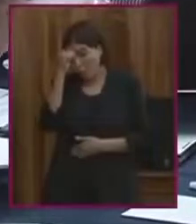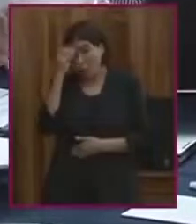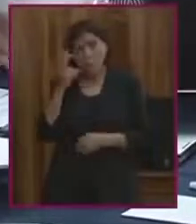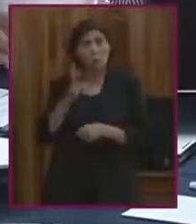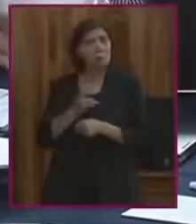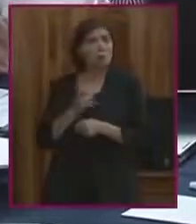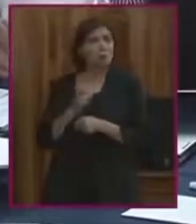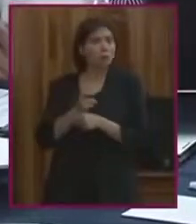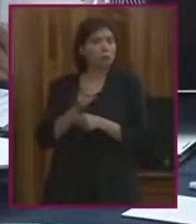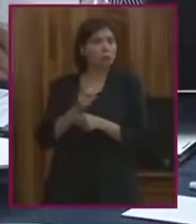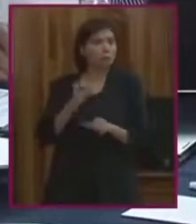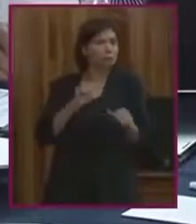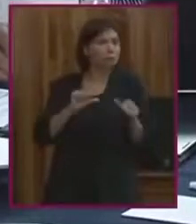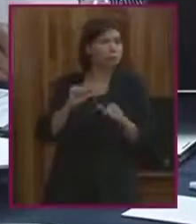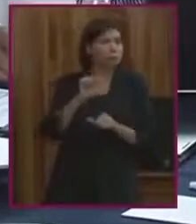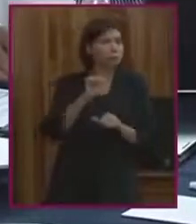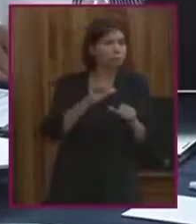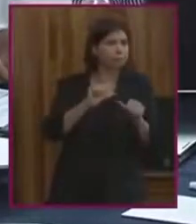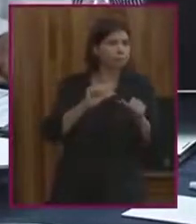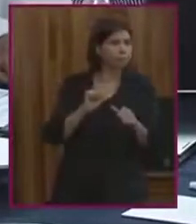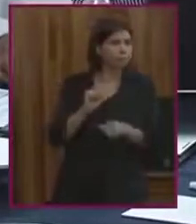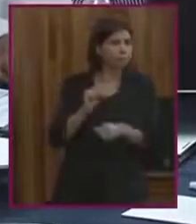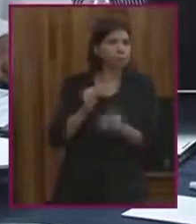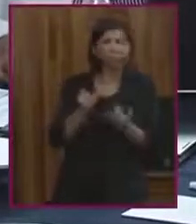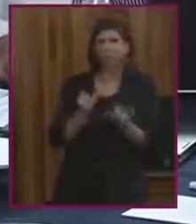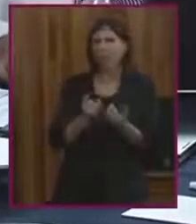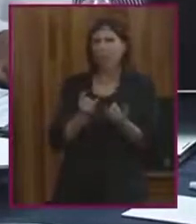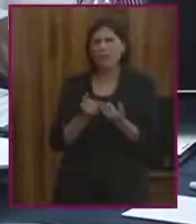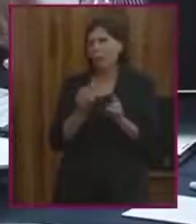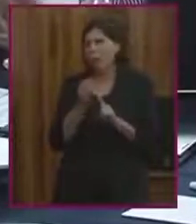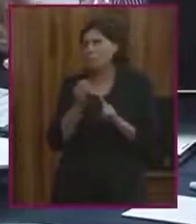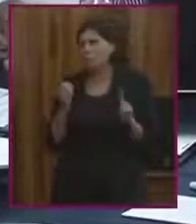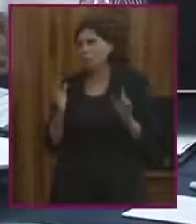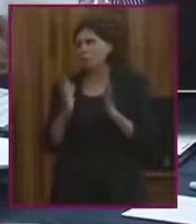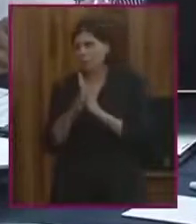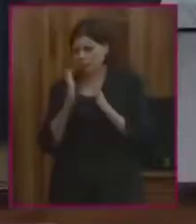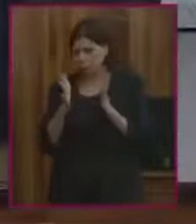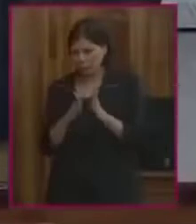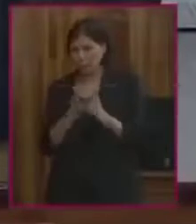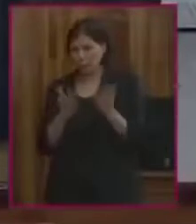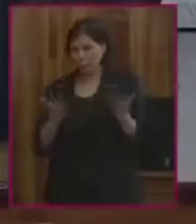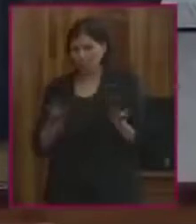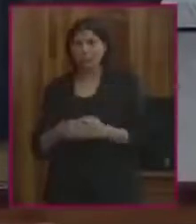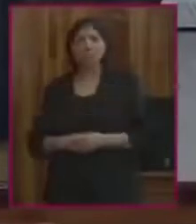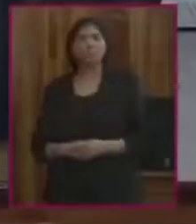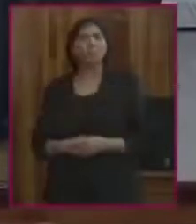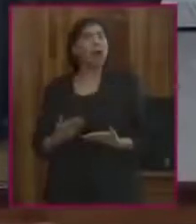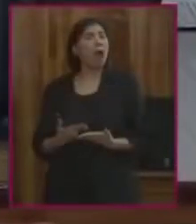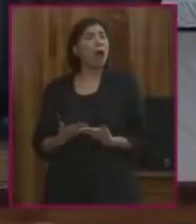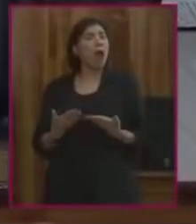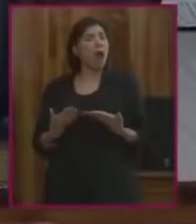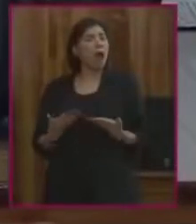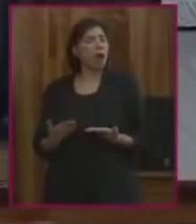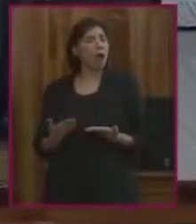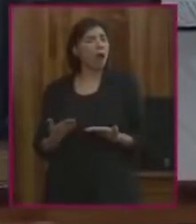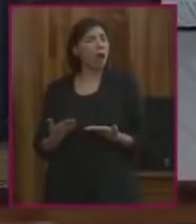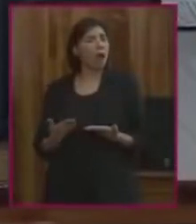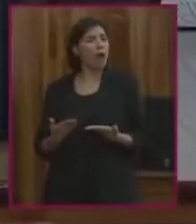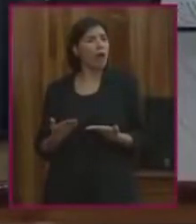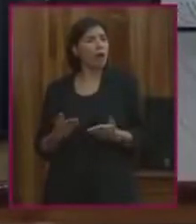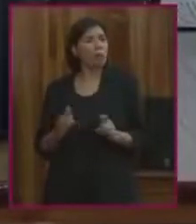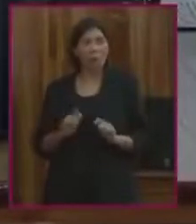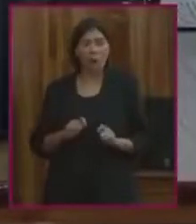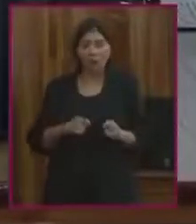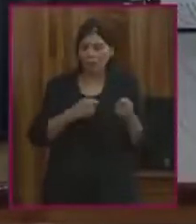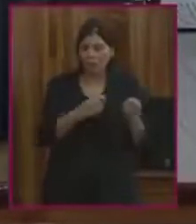en el orden en el que fuimos participando en esta primera? Bueno, entonces le damos la palabra. ¿Tendríamos que 3